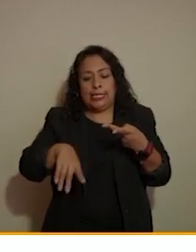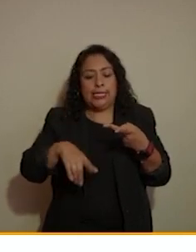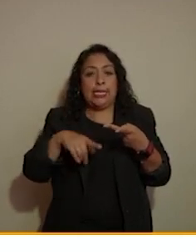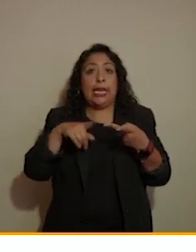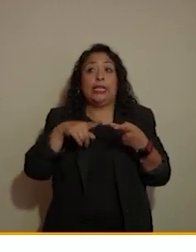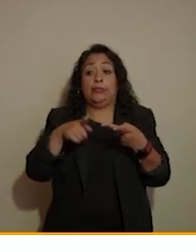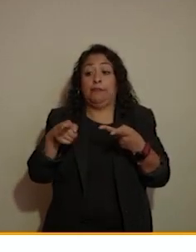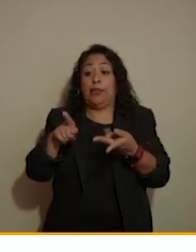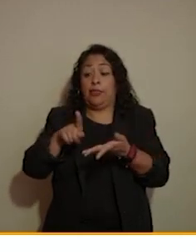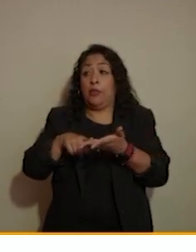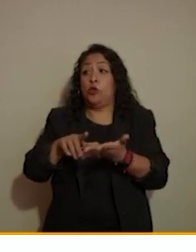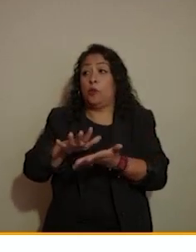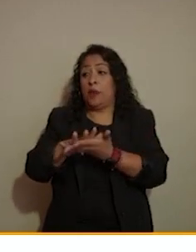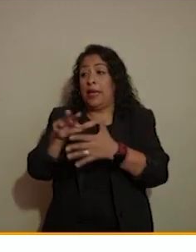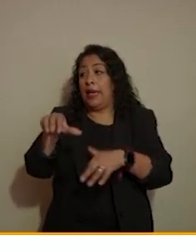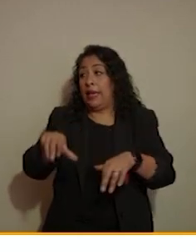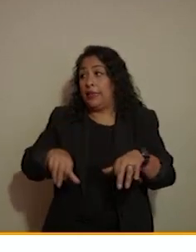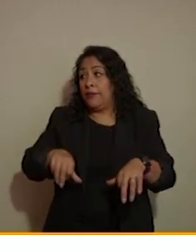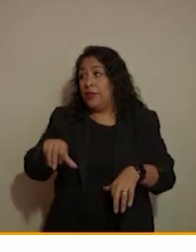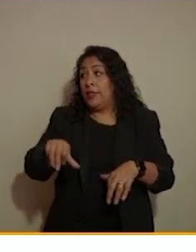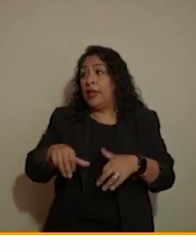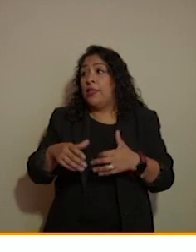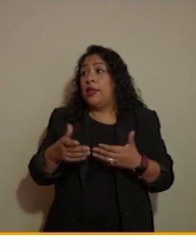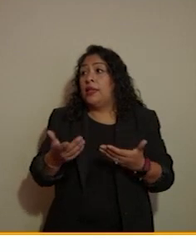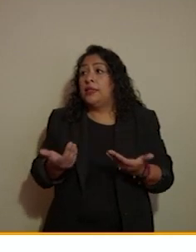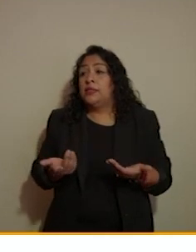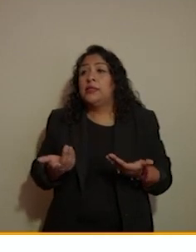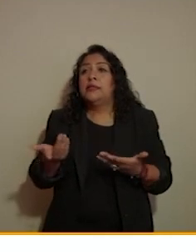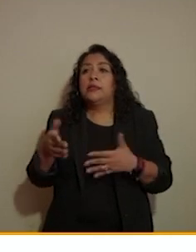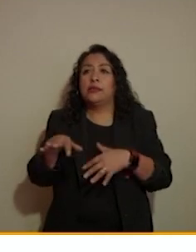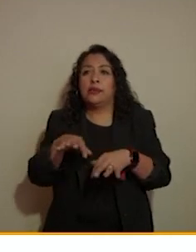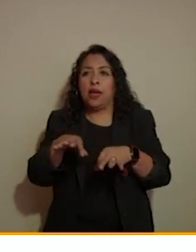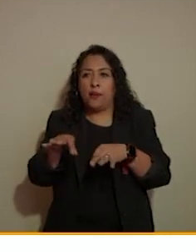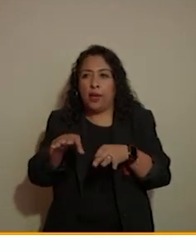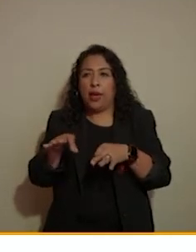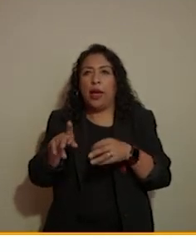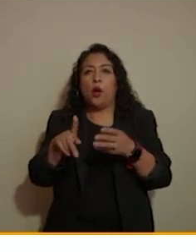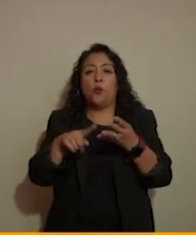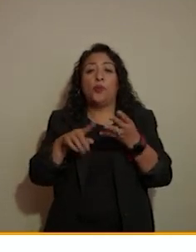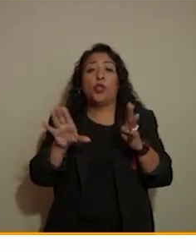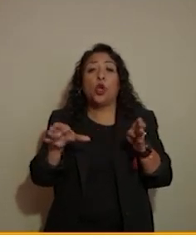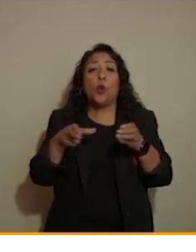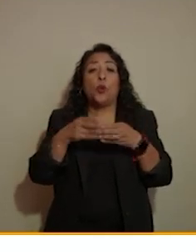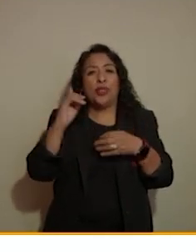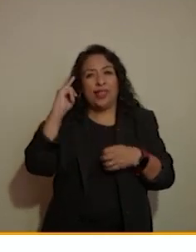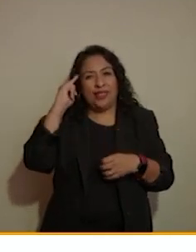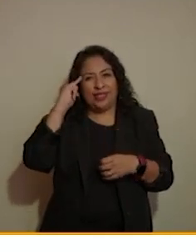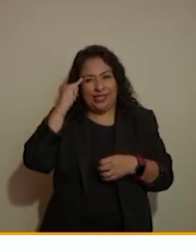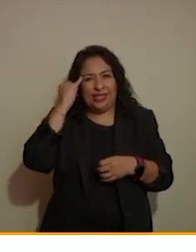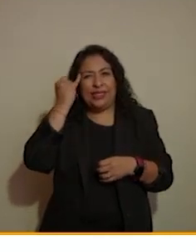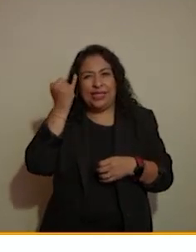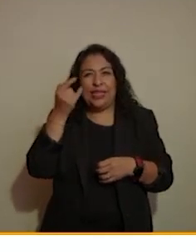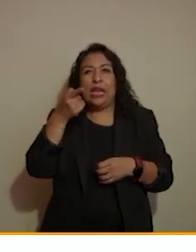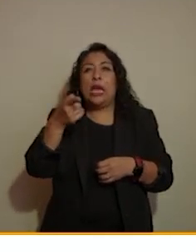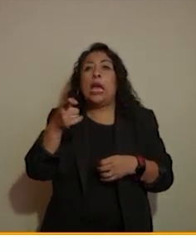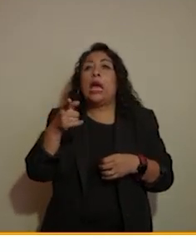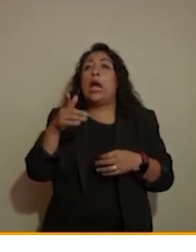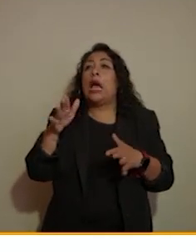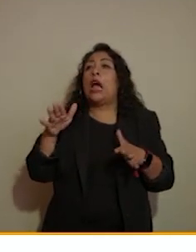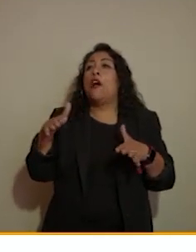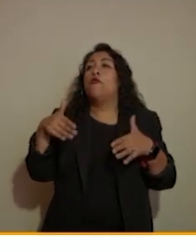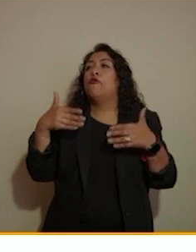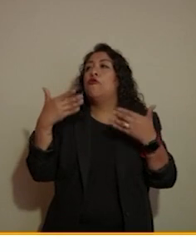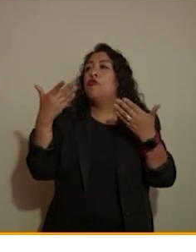están involucradas en actividades laborales, comunidades indígenas cuando son externalidades